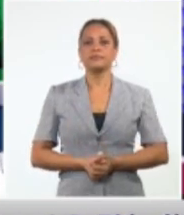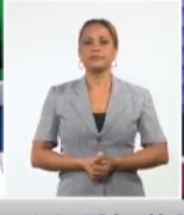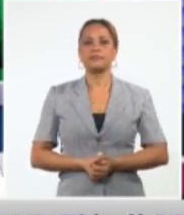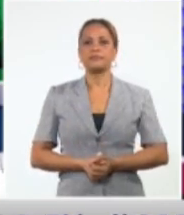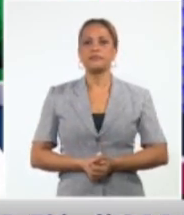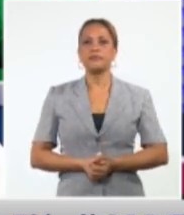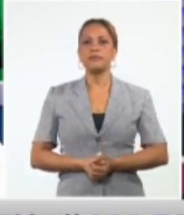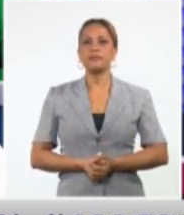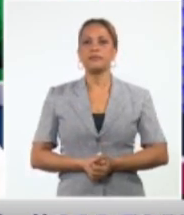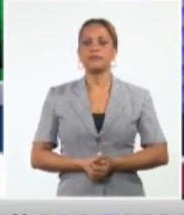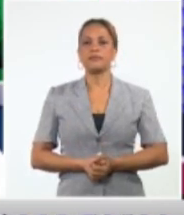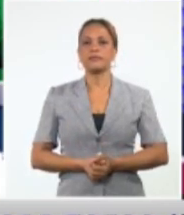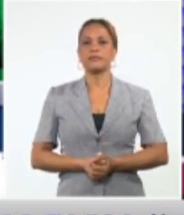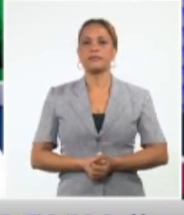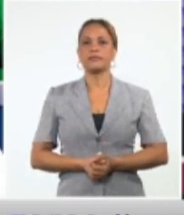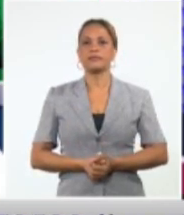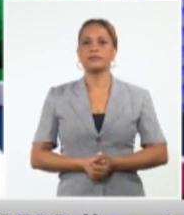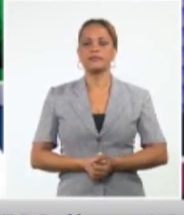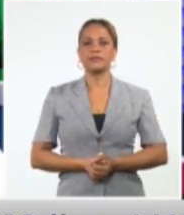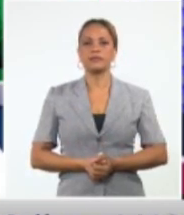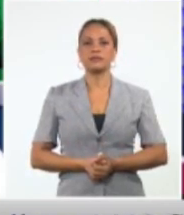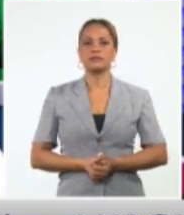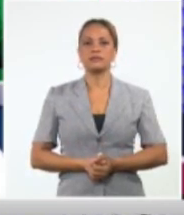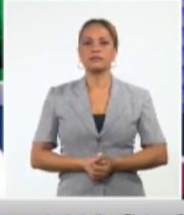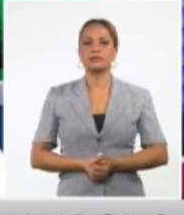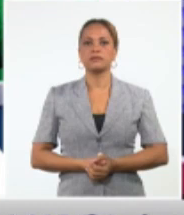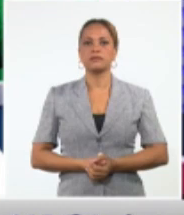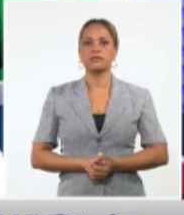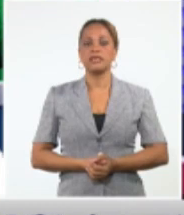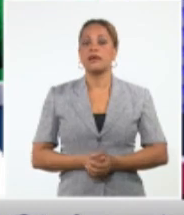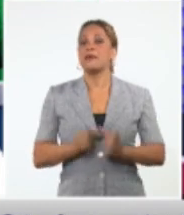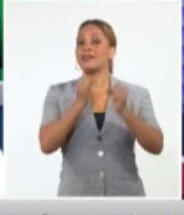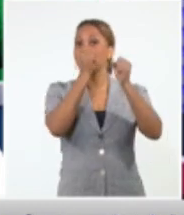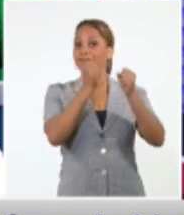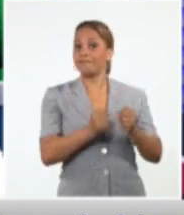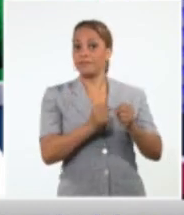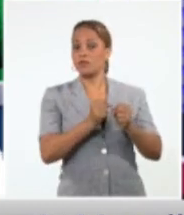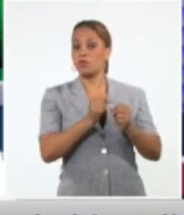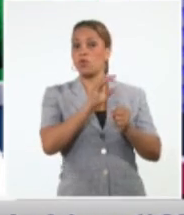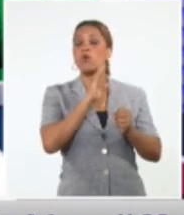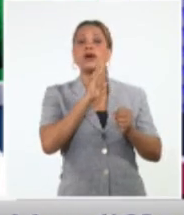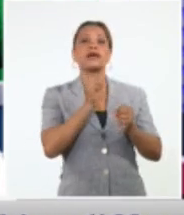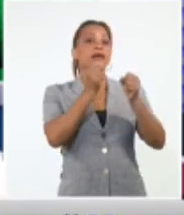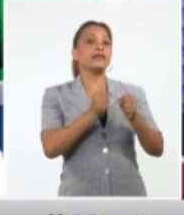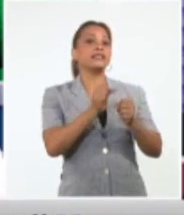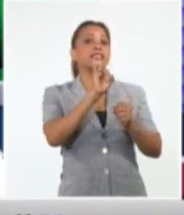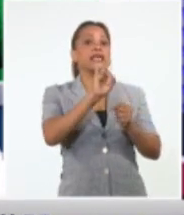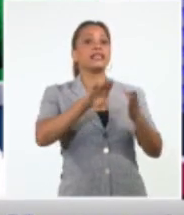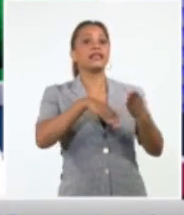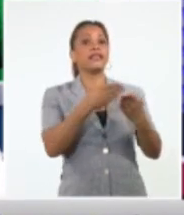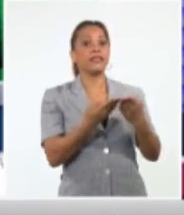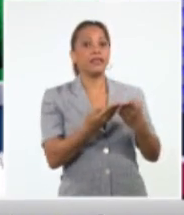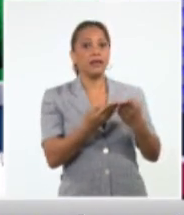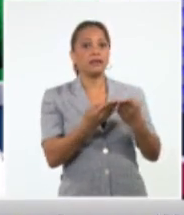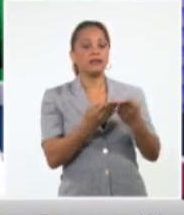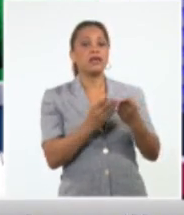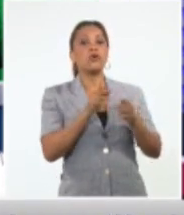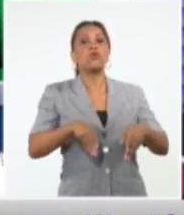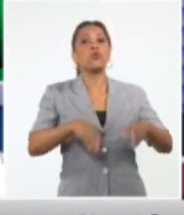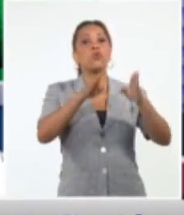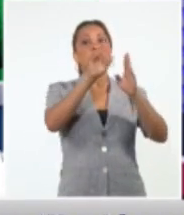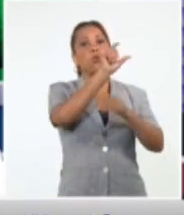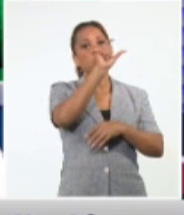a aplicar o se aplicará una cuarentena obligatoria por 7 días en un hotel destinado